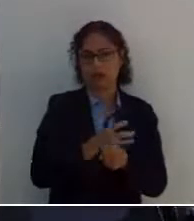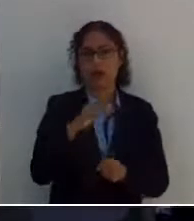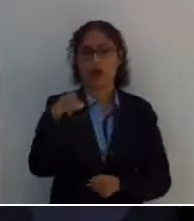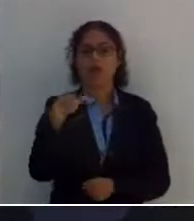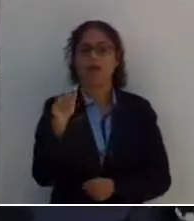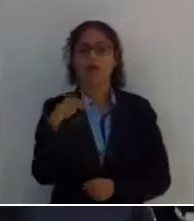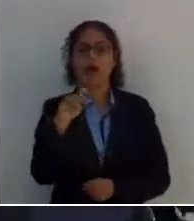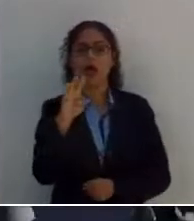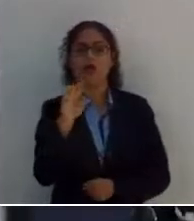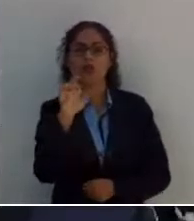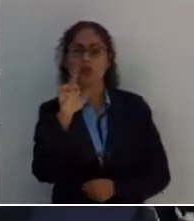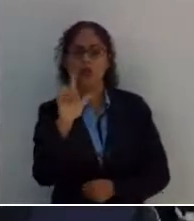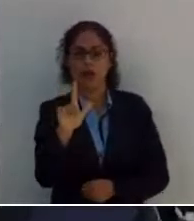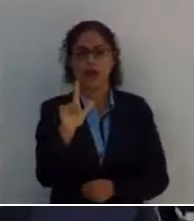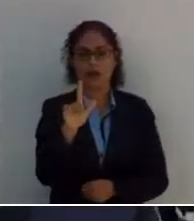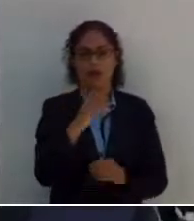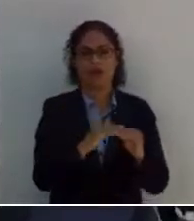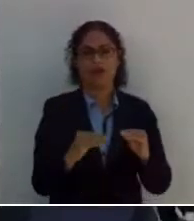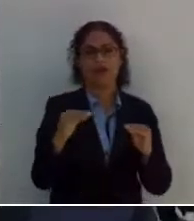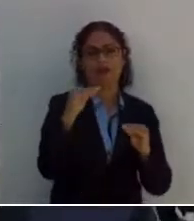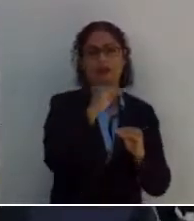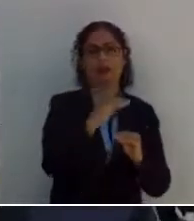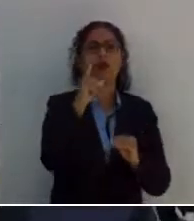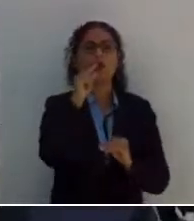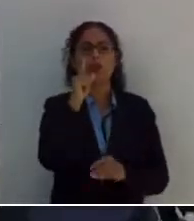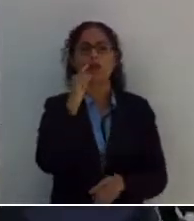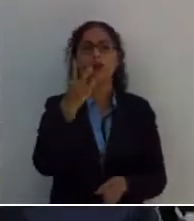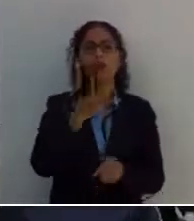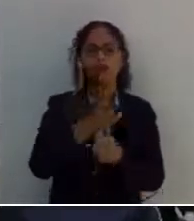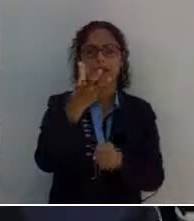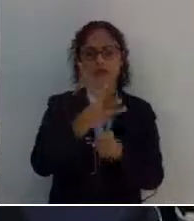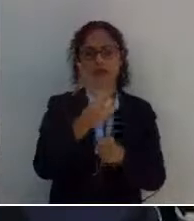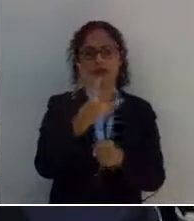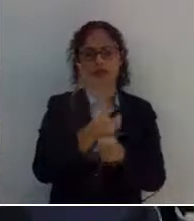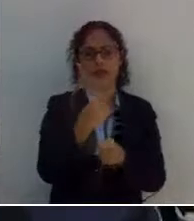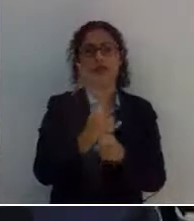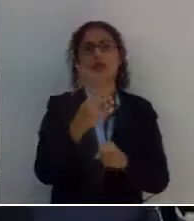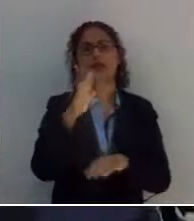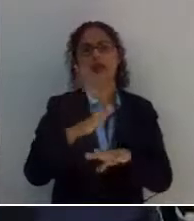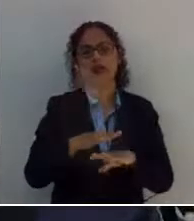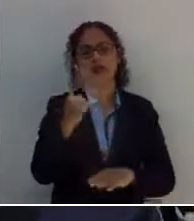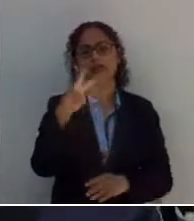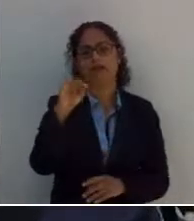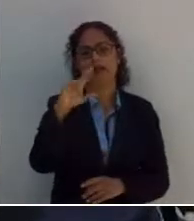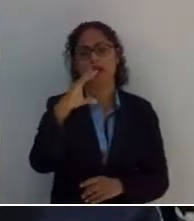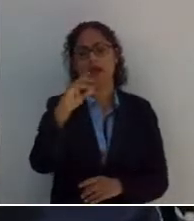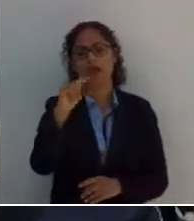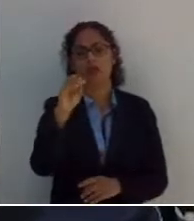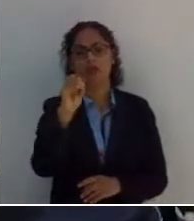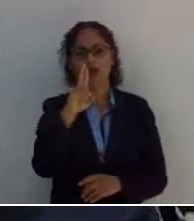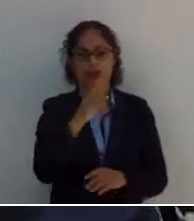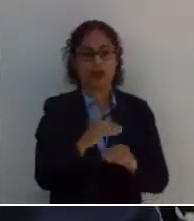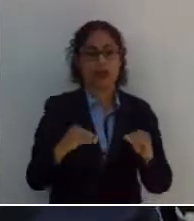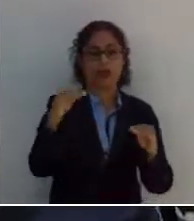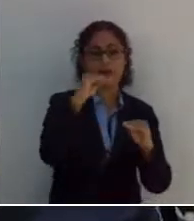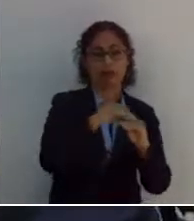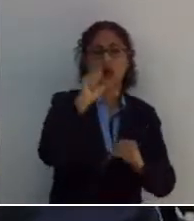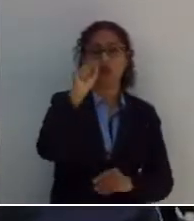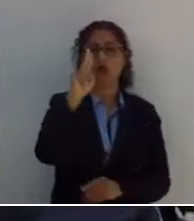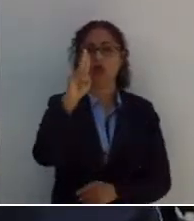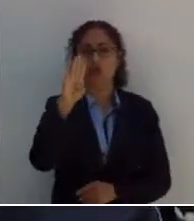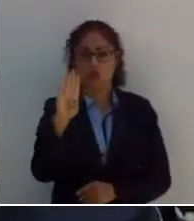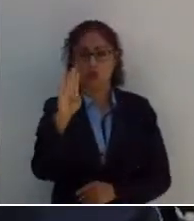Salvador Yepes Cruz, ascenso a Policía Tercero. Y Víctor Omar Sedano Gómez, ascenso a suboficial.